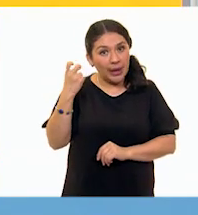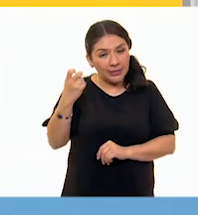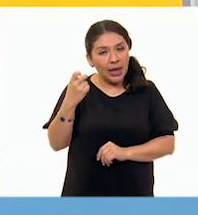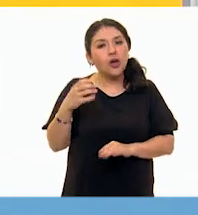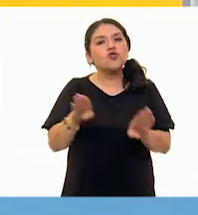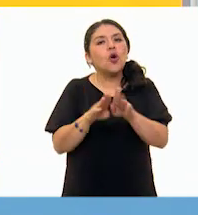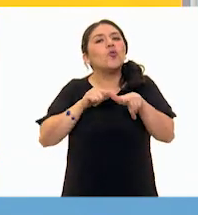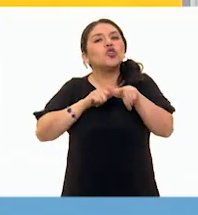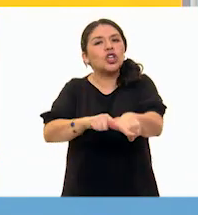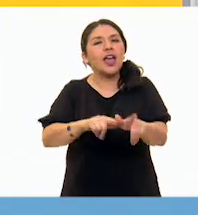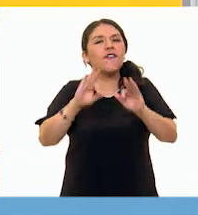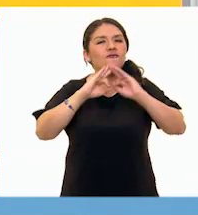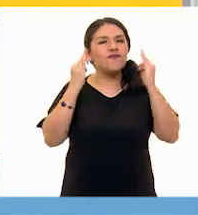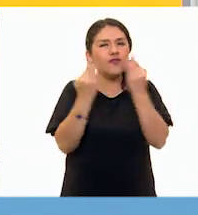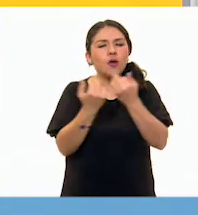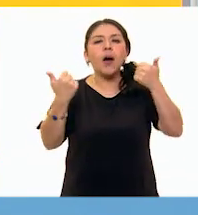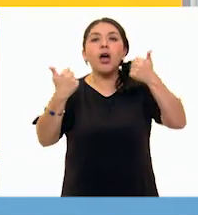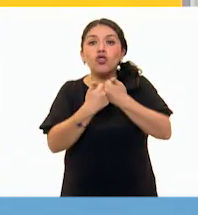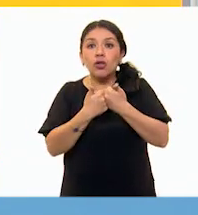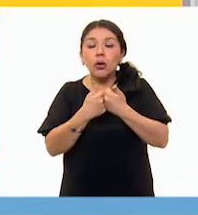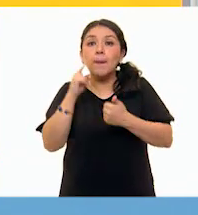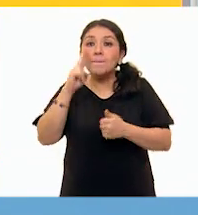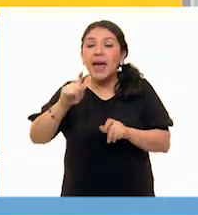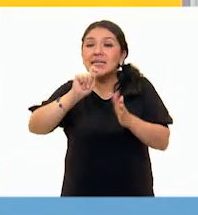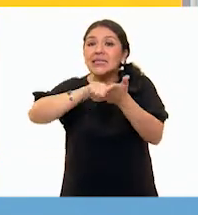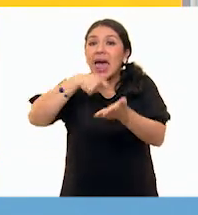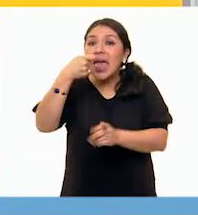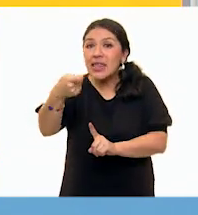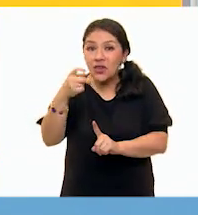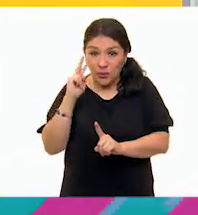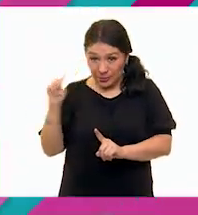de figuras hechas con cerillos.